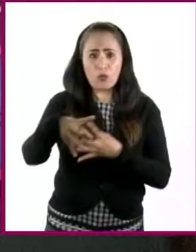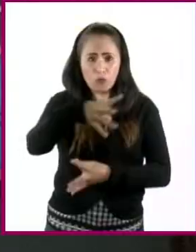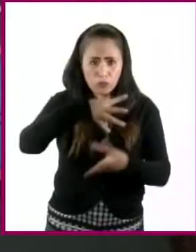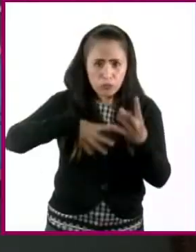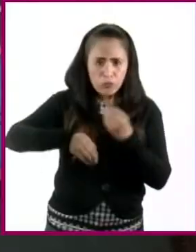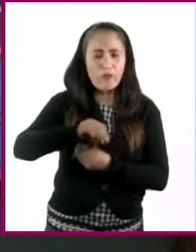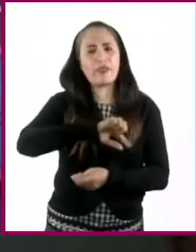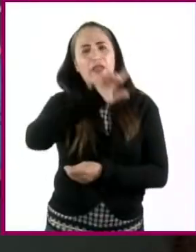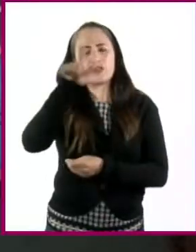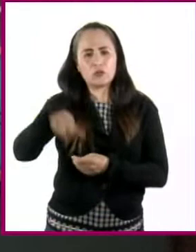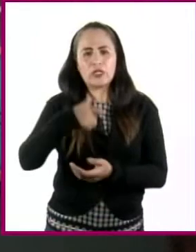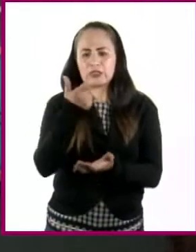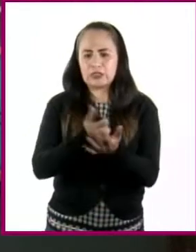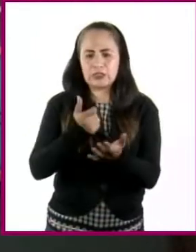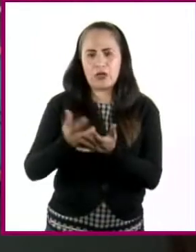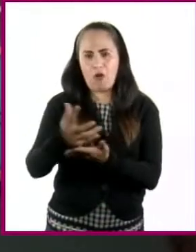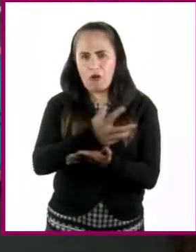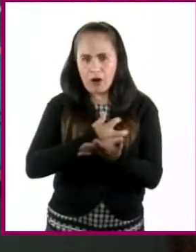largo plazo.